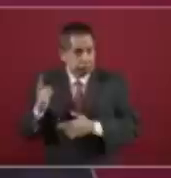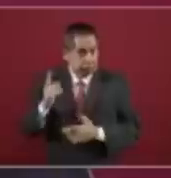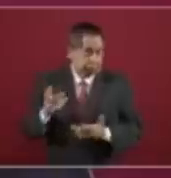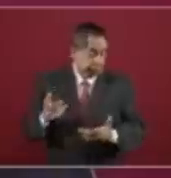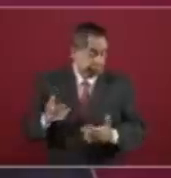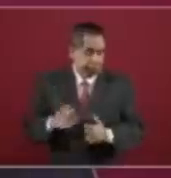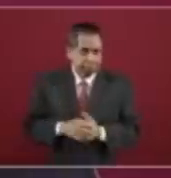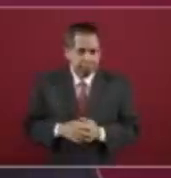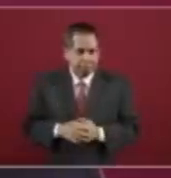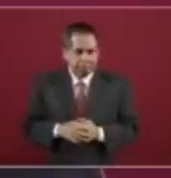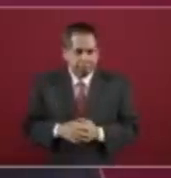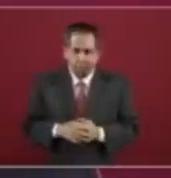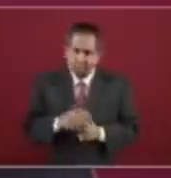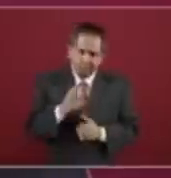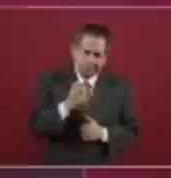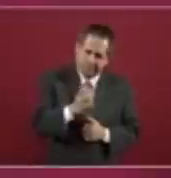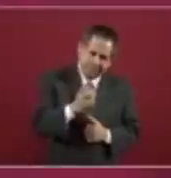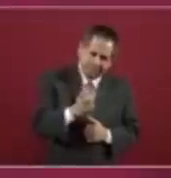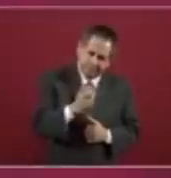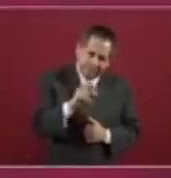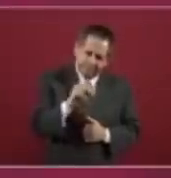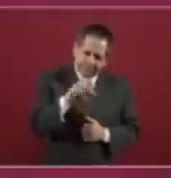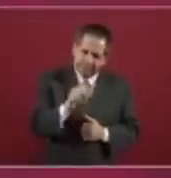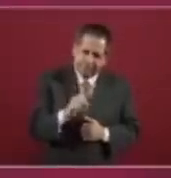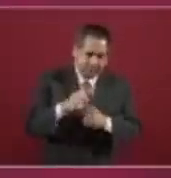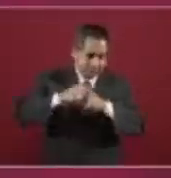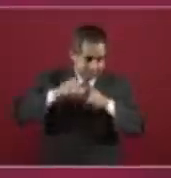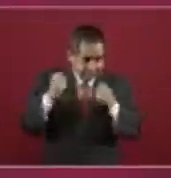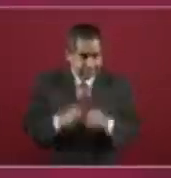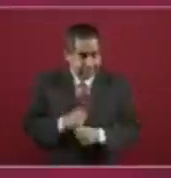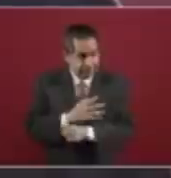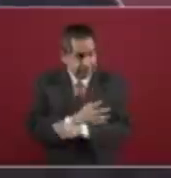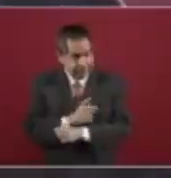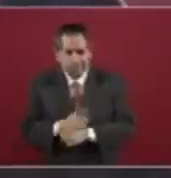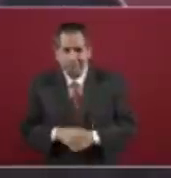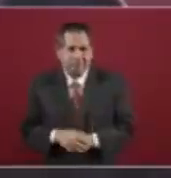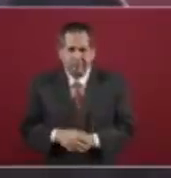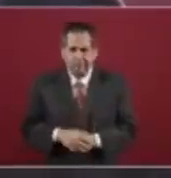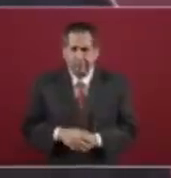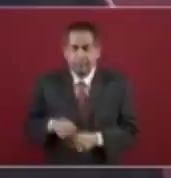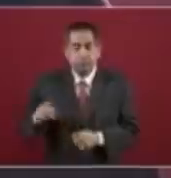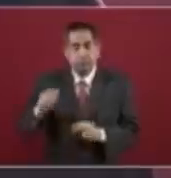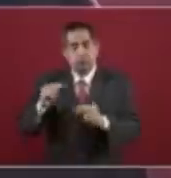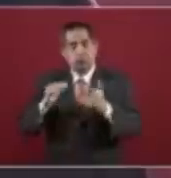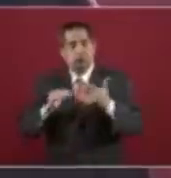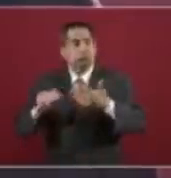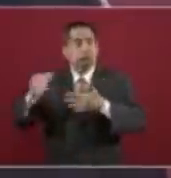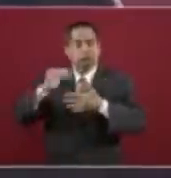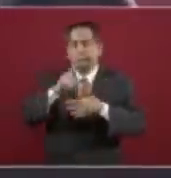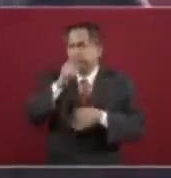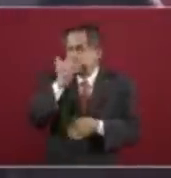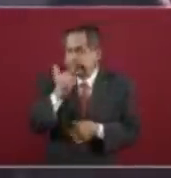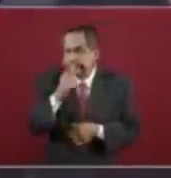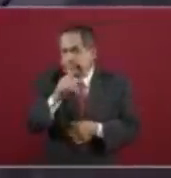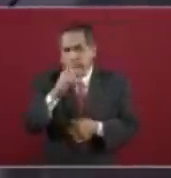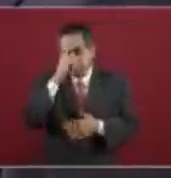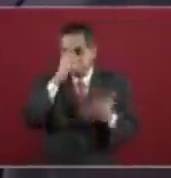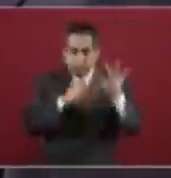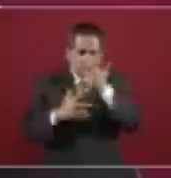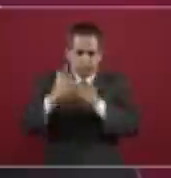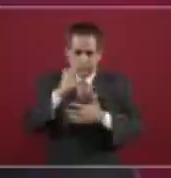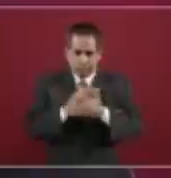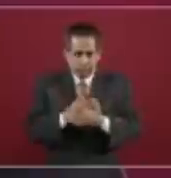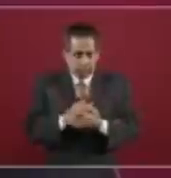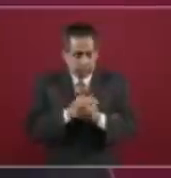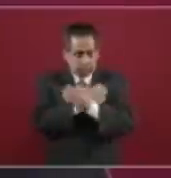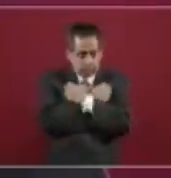O sea, eso no es garantía, nada más el nivel académico. Además, no confundan educación con